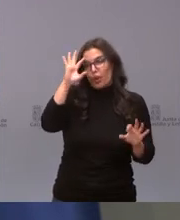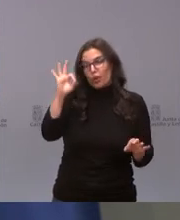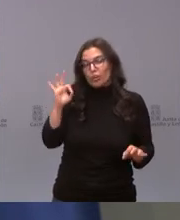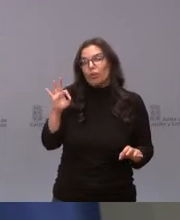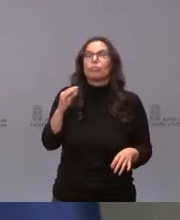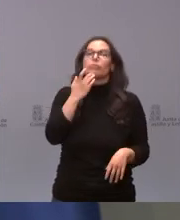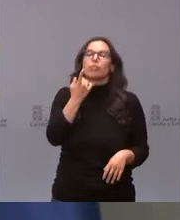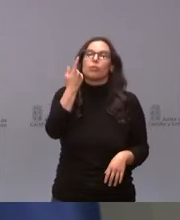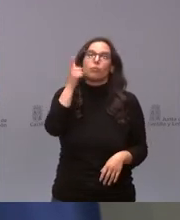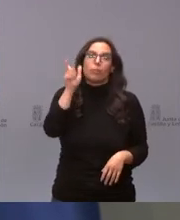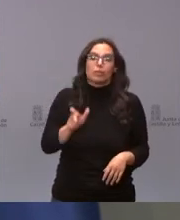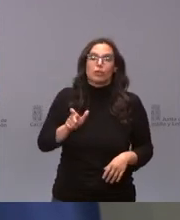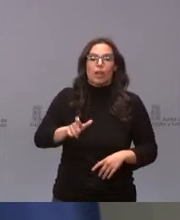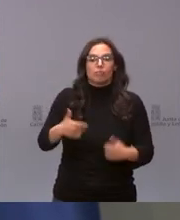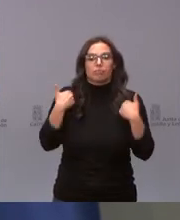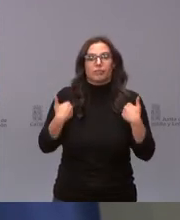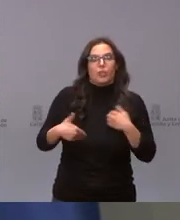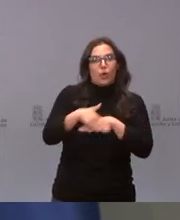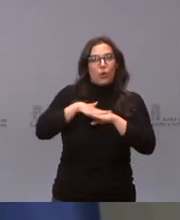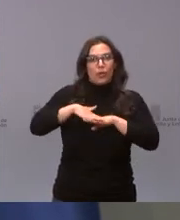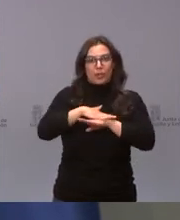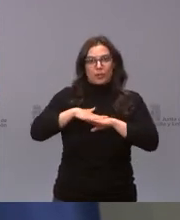cuando alguien gobierna sepa